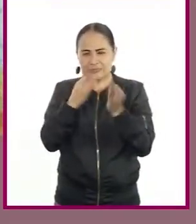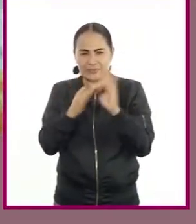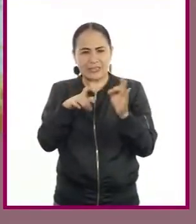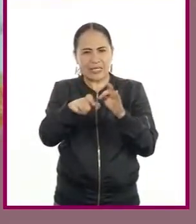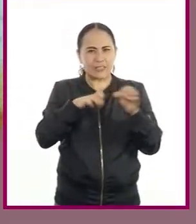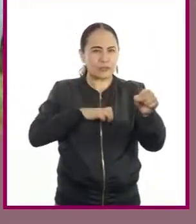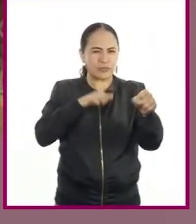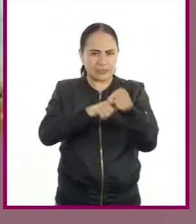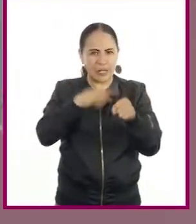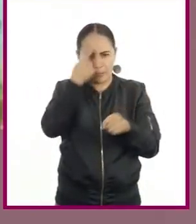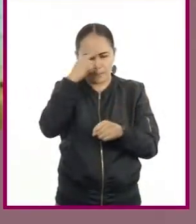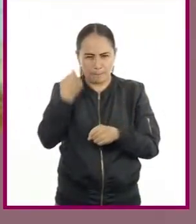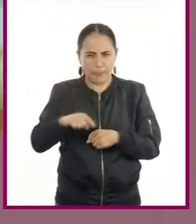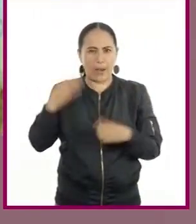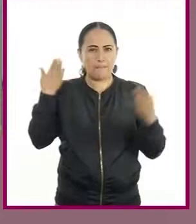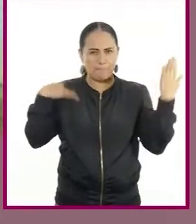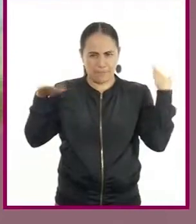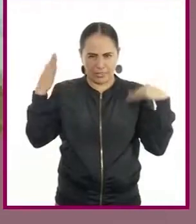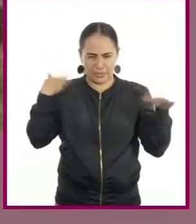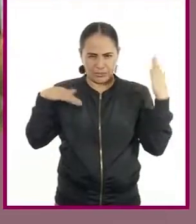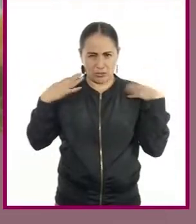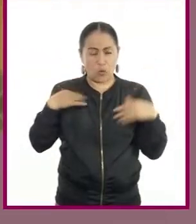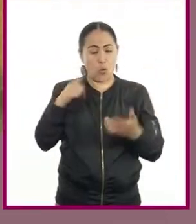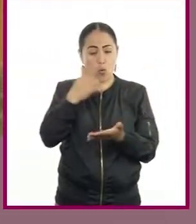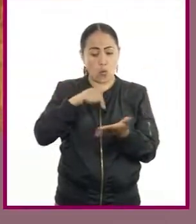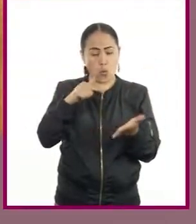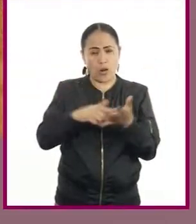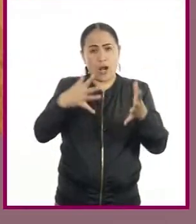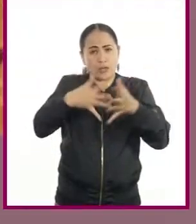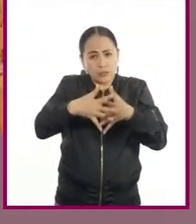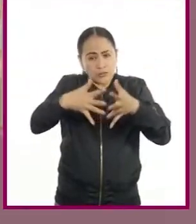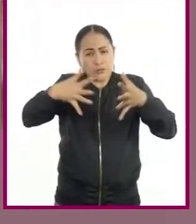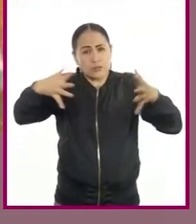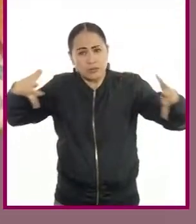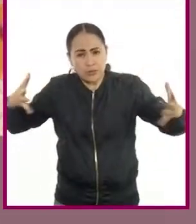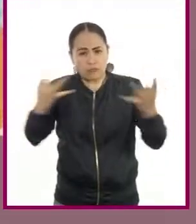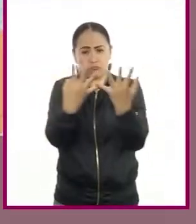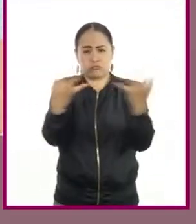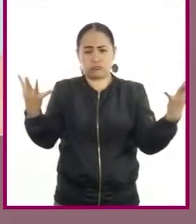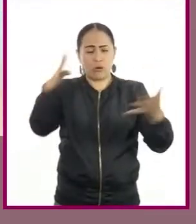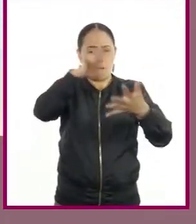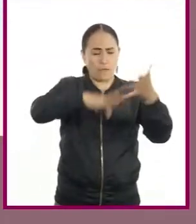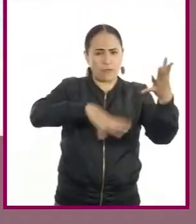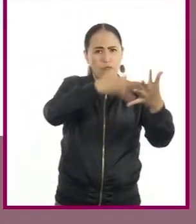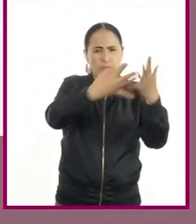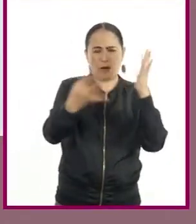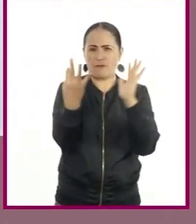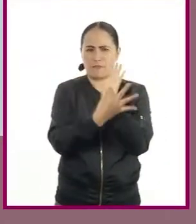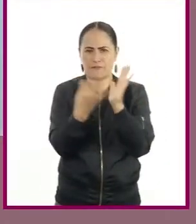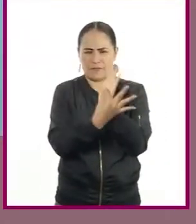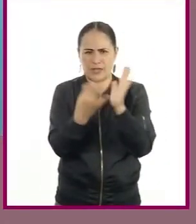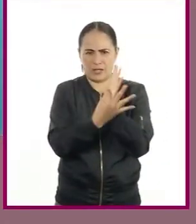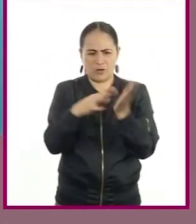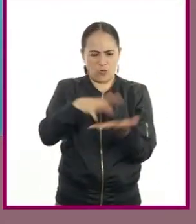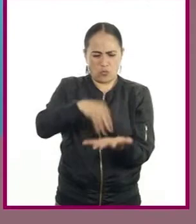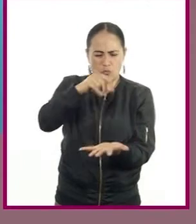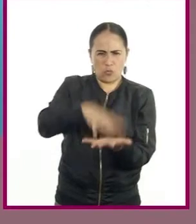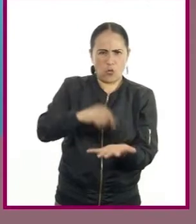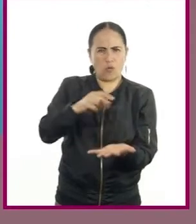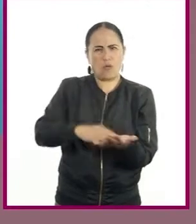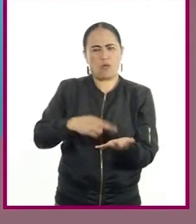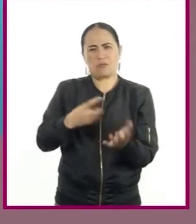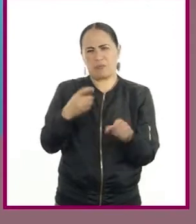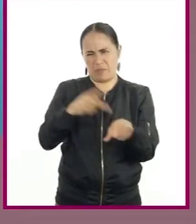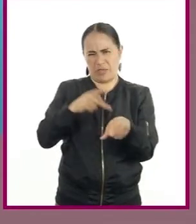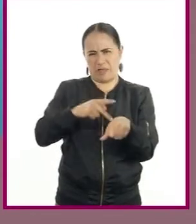para perros. Es un espacio amplio, rodeado de una valla metálica y cubierto con grava roja. Cierta tarde,